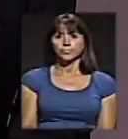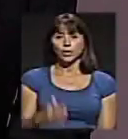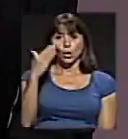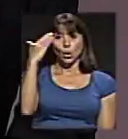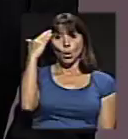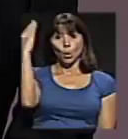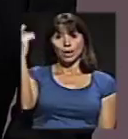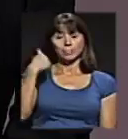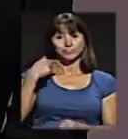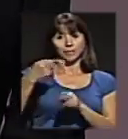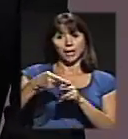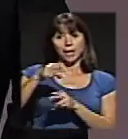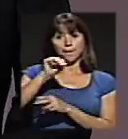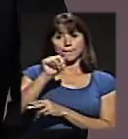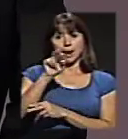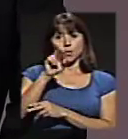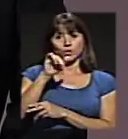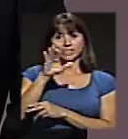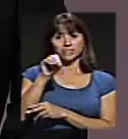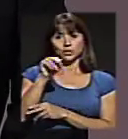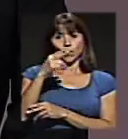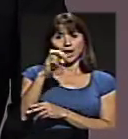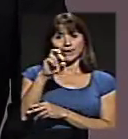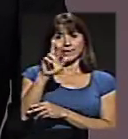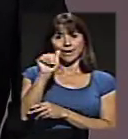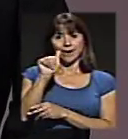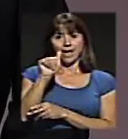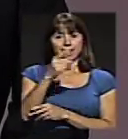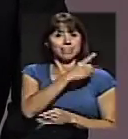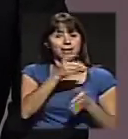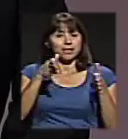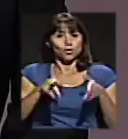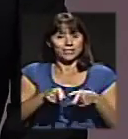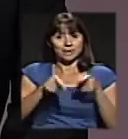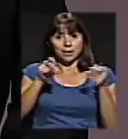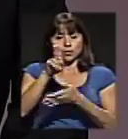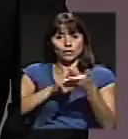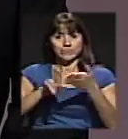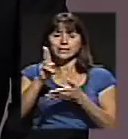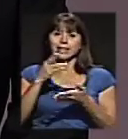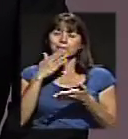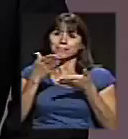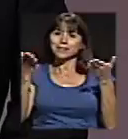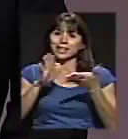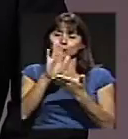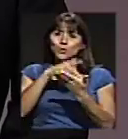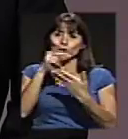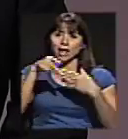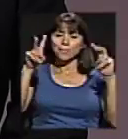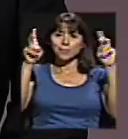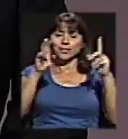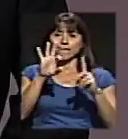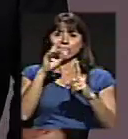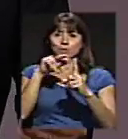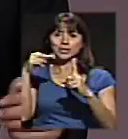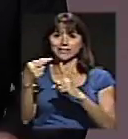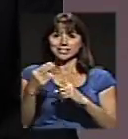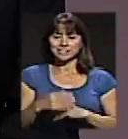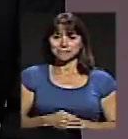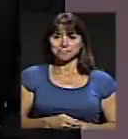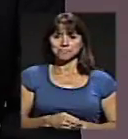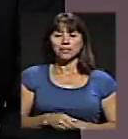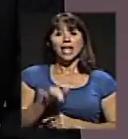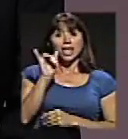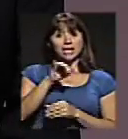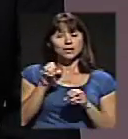Hola, soy Mauricio Herrera, director del semanario Universidad, y le doy la bienvenida a su programa Puntos de Vista. En esta